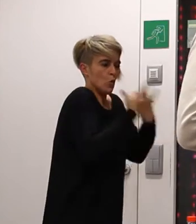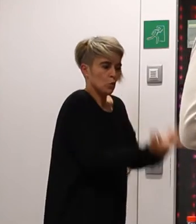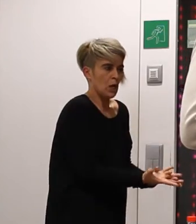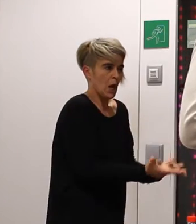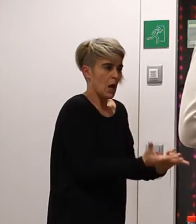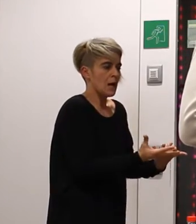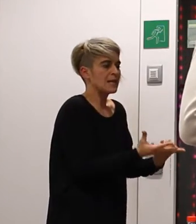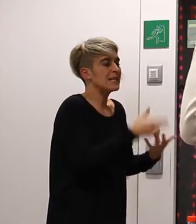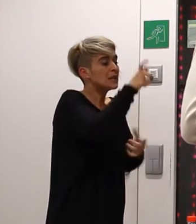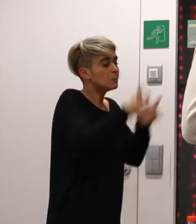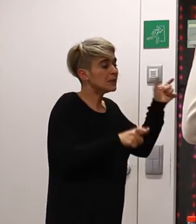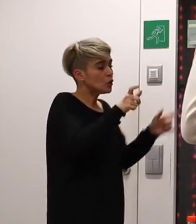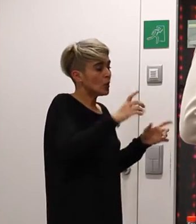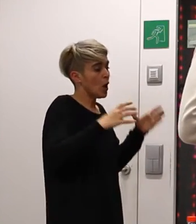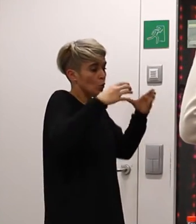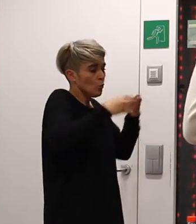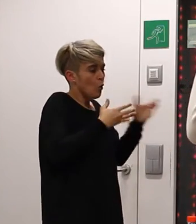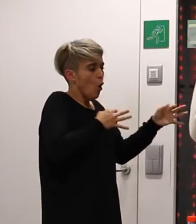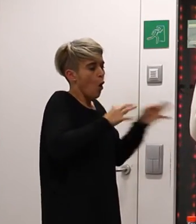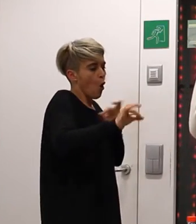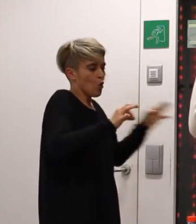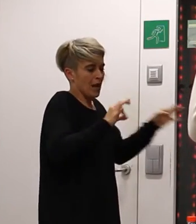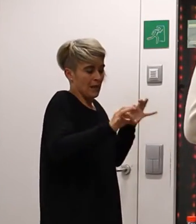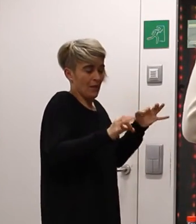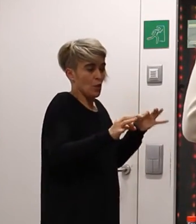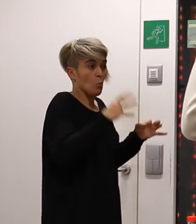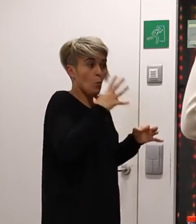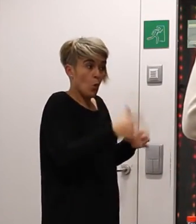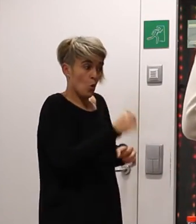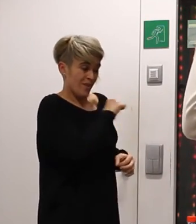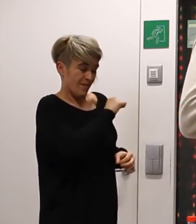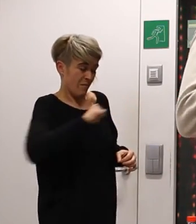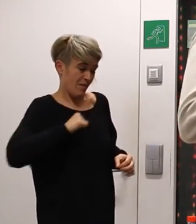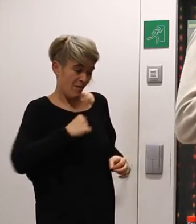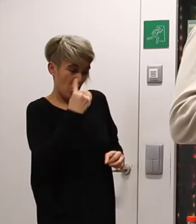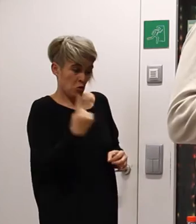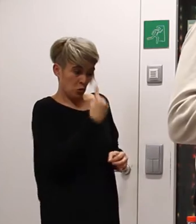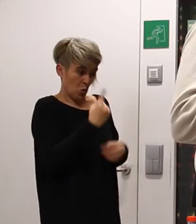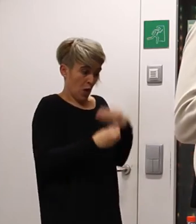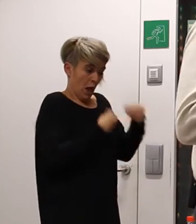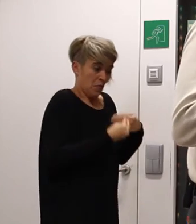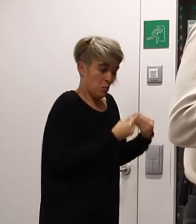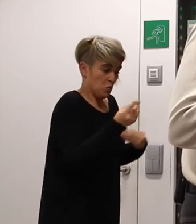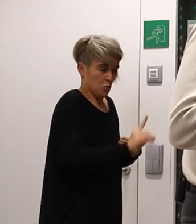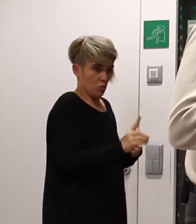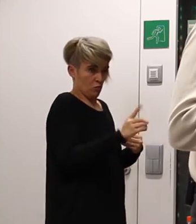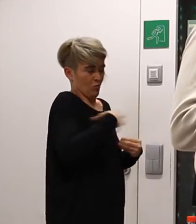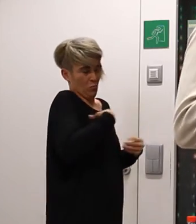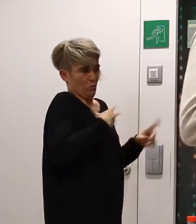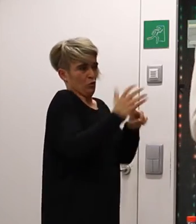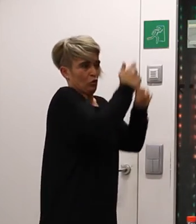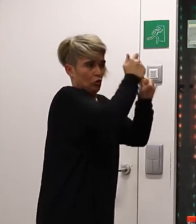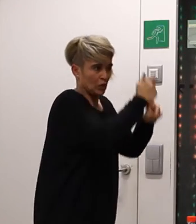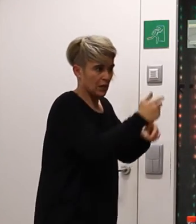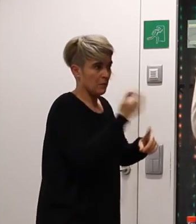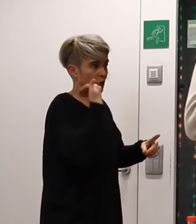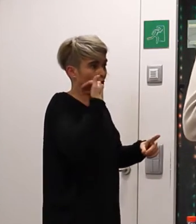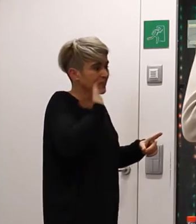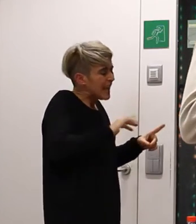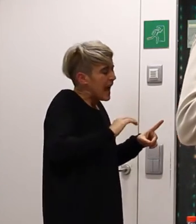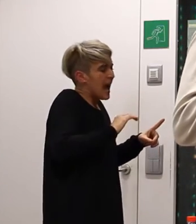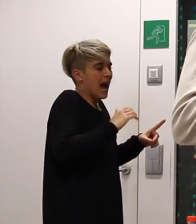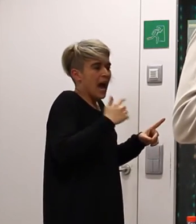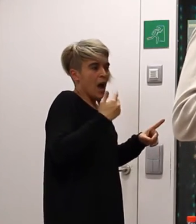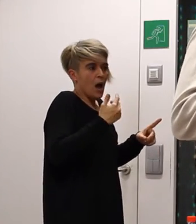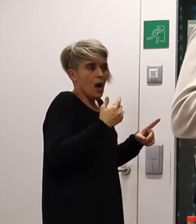esas personas. Porque si nos sentimos solas no vamos a llegar demasiado lejos. Pero si hay herramientas que aglutinen, llámense como se llamen,